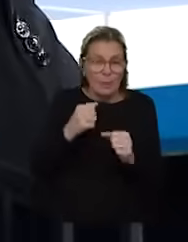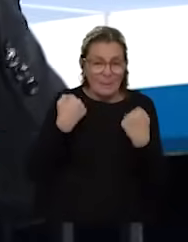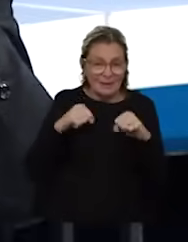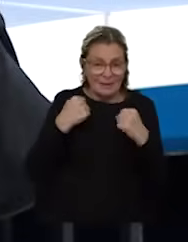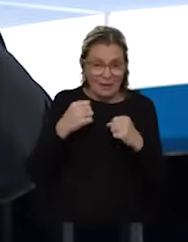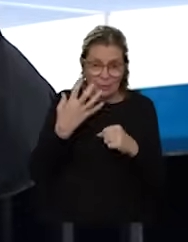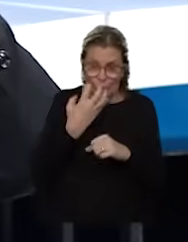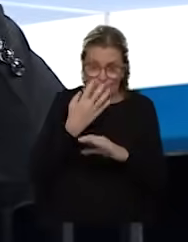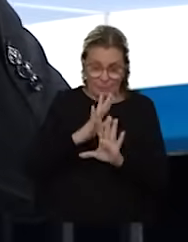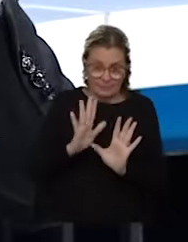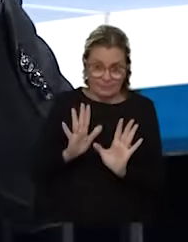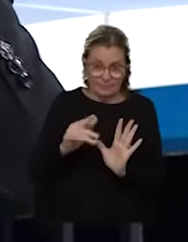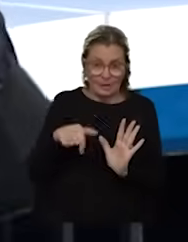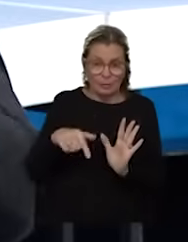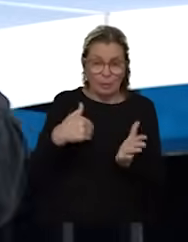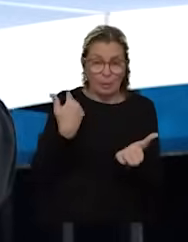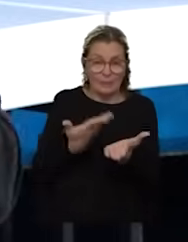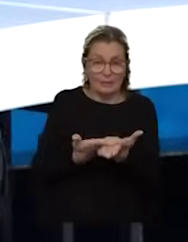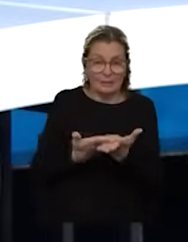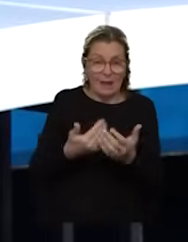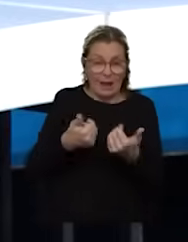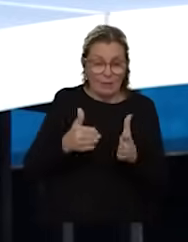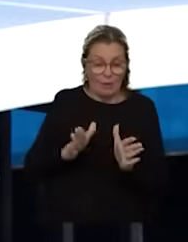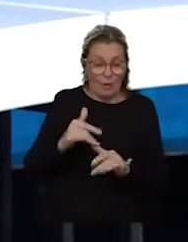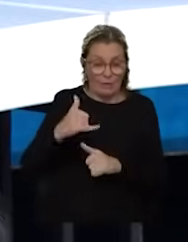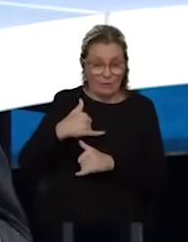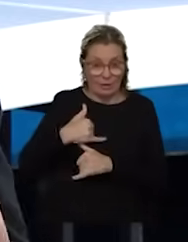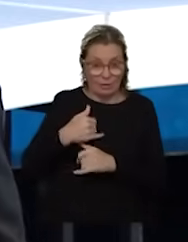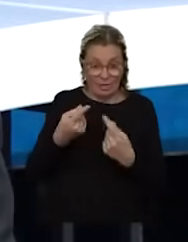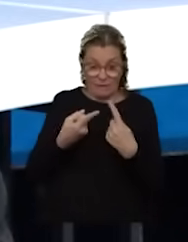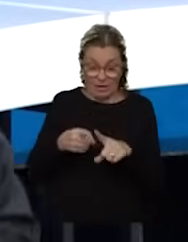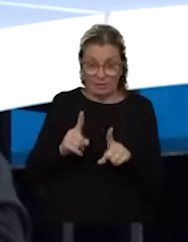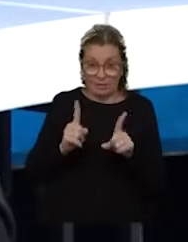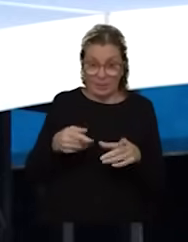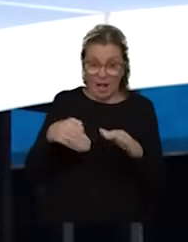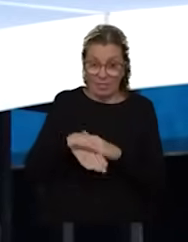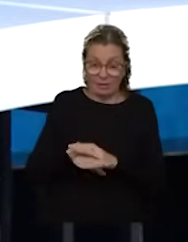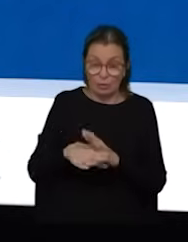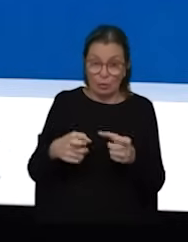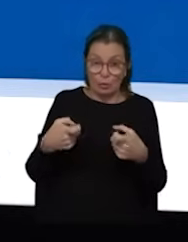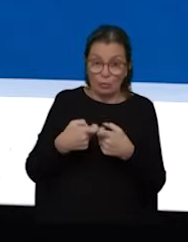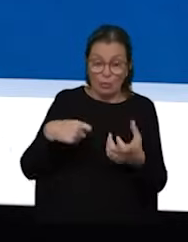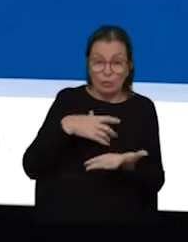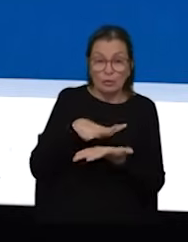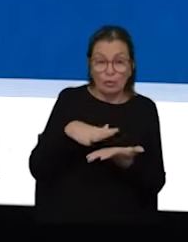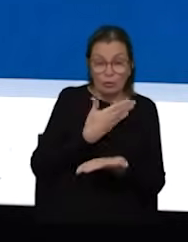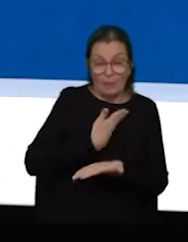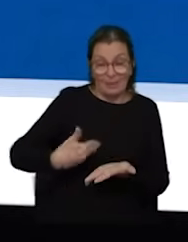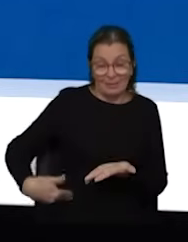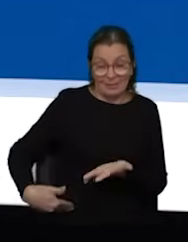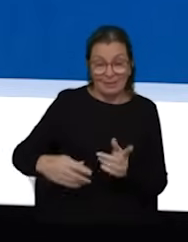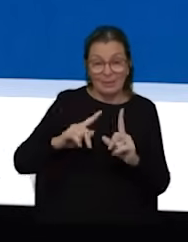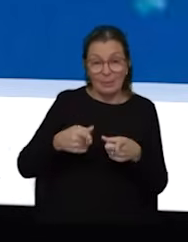ser terrible no Esto es lo que plantea cabil abierto y que ha despertado diferencias incluso dentro de la coalición de gobierno sí Y además este se